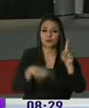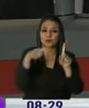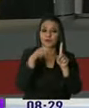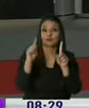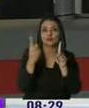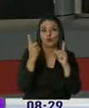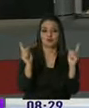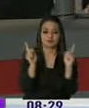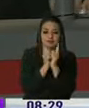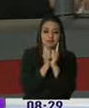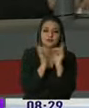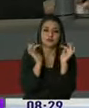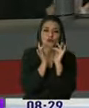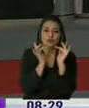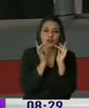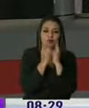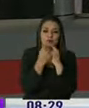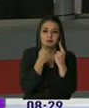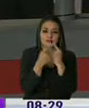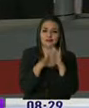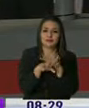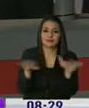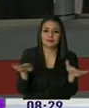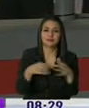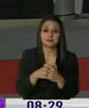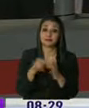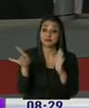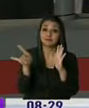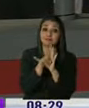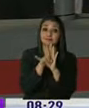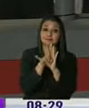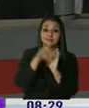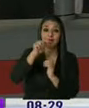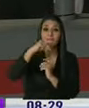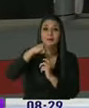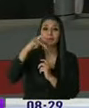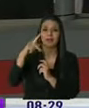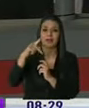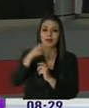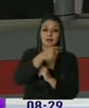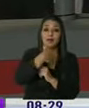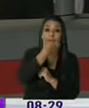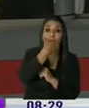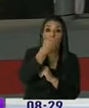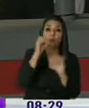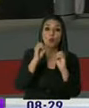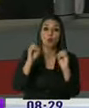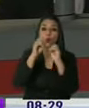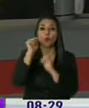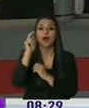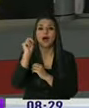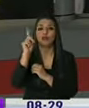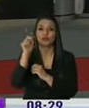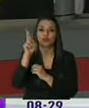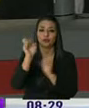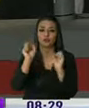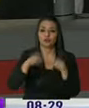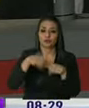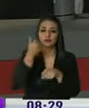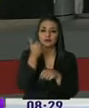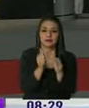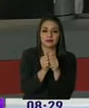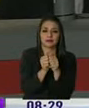la persona que usted quiere destinar esa información le va a llegar. Bájese esta aplicación, sirve para iOS, sirve para el sistema de Android, tanto